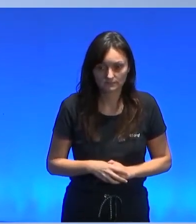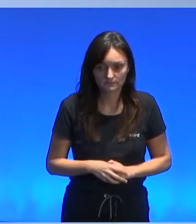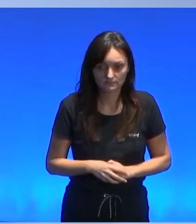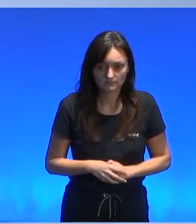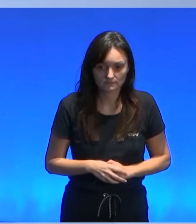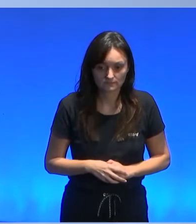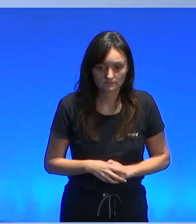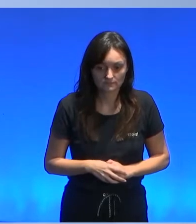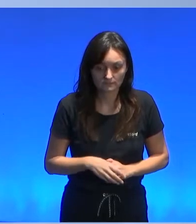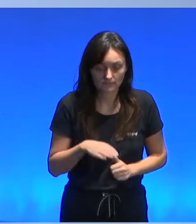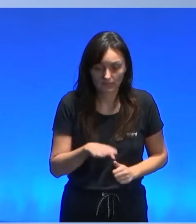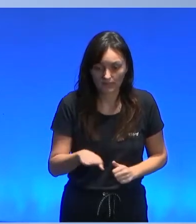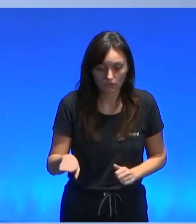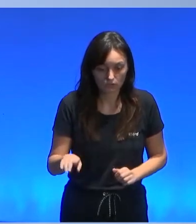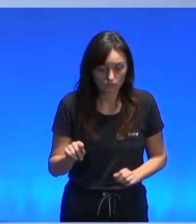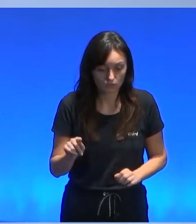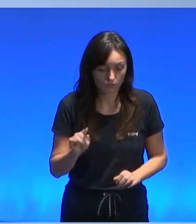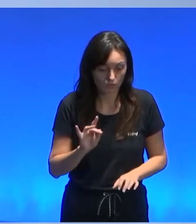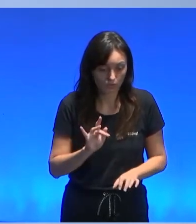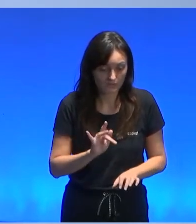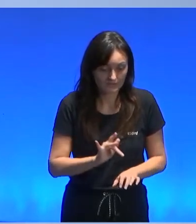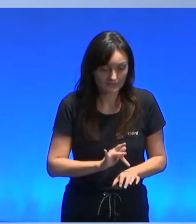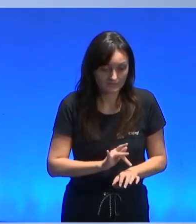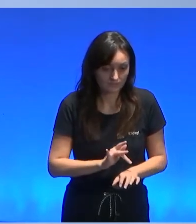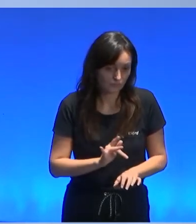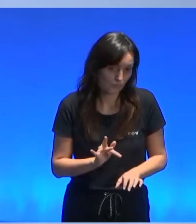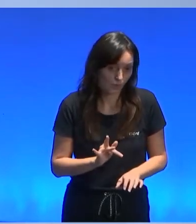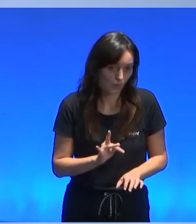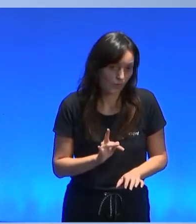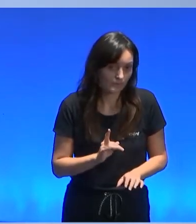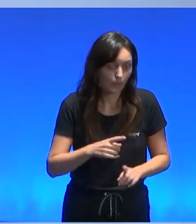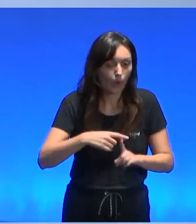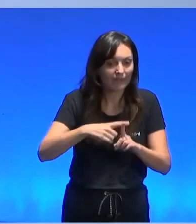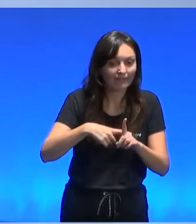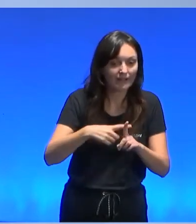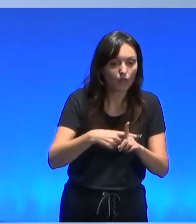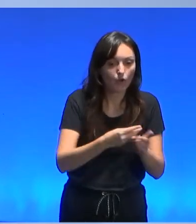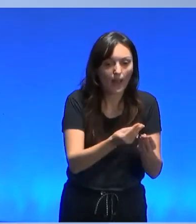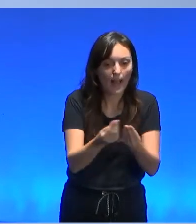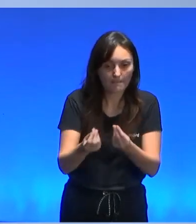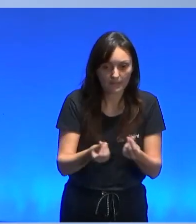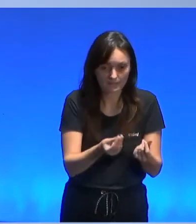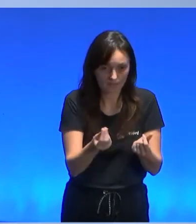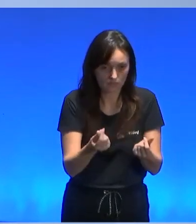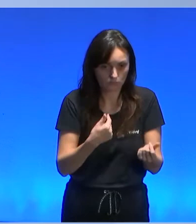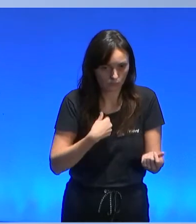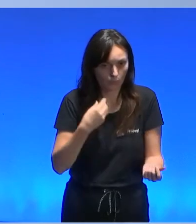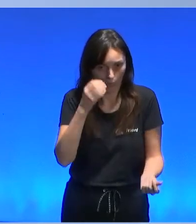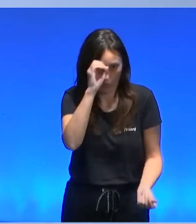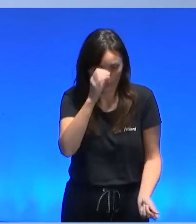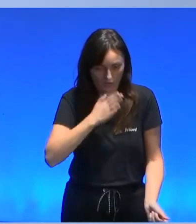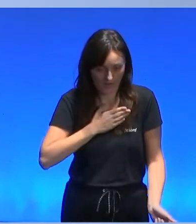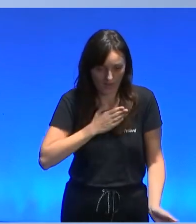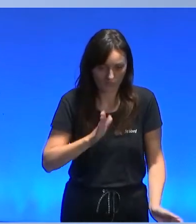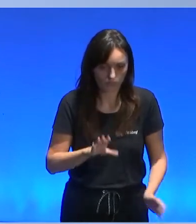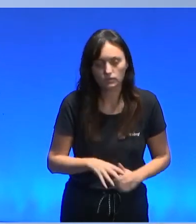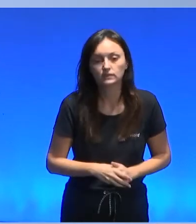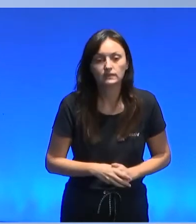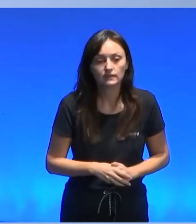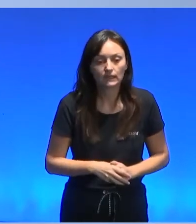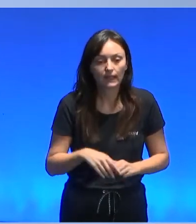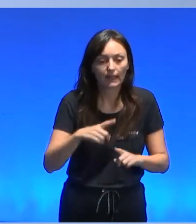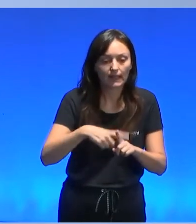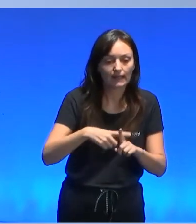Los niños son sensibles indicadores ambientales, por lo menos yo lo pienso. Sabéis que los